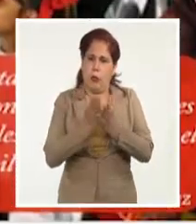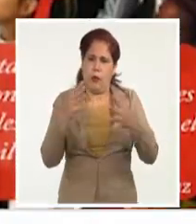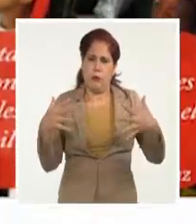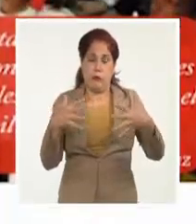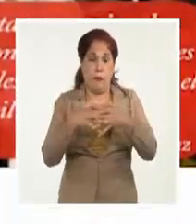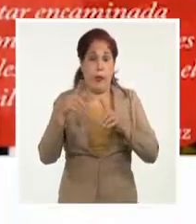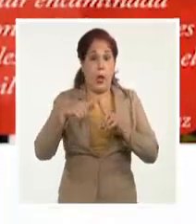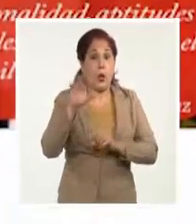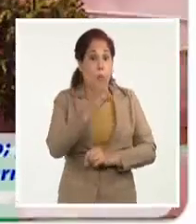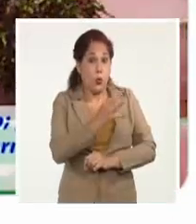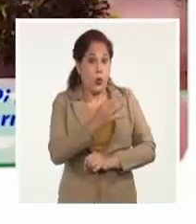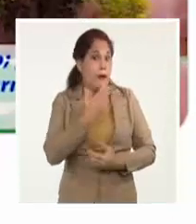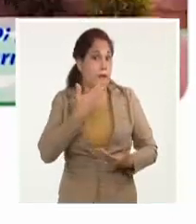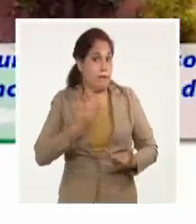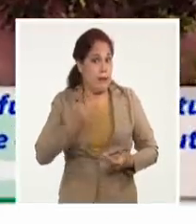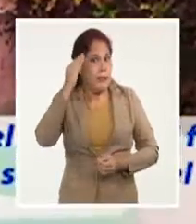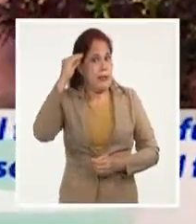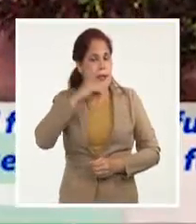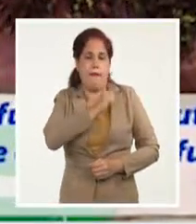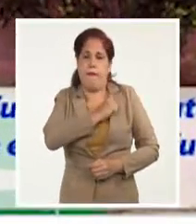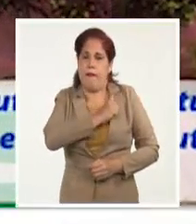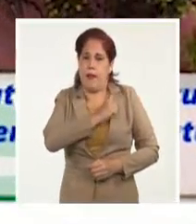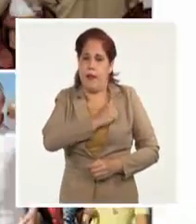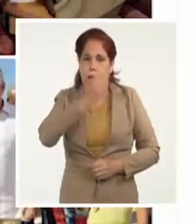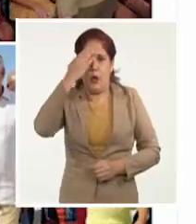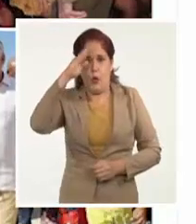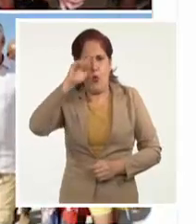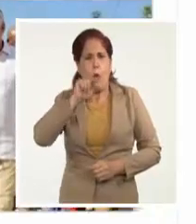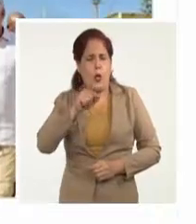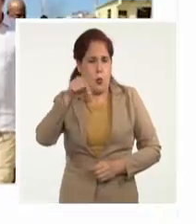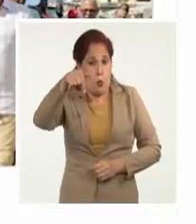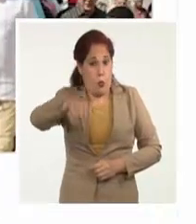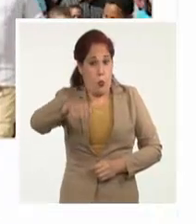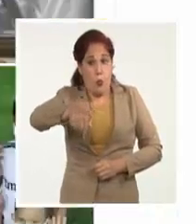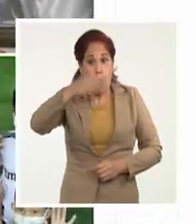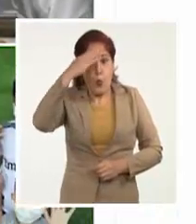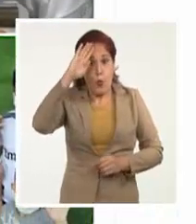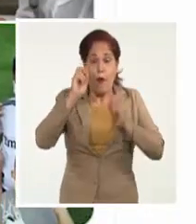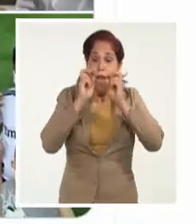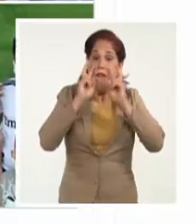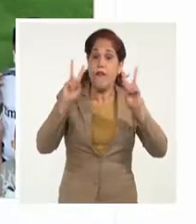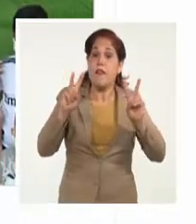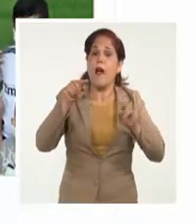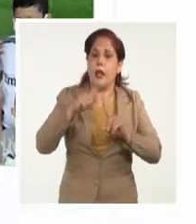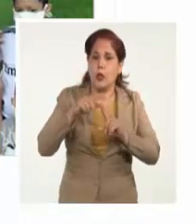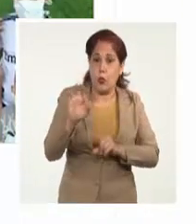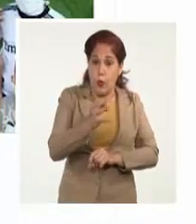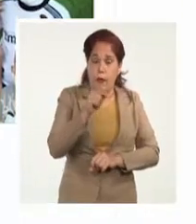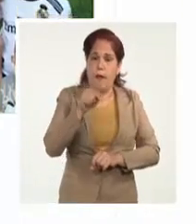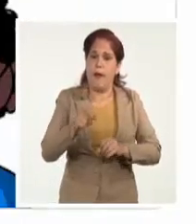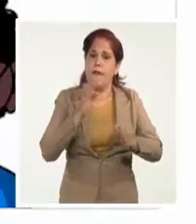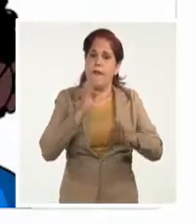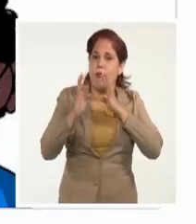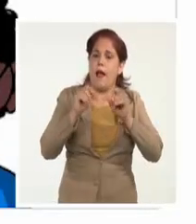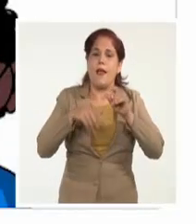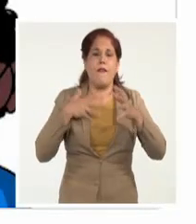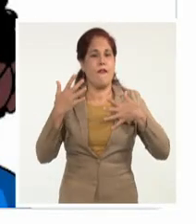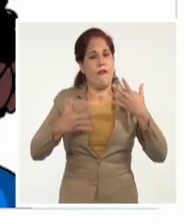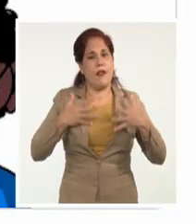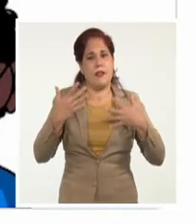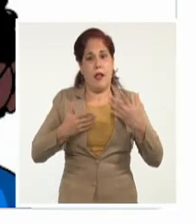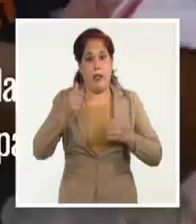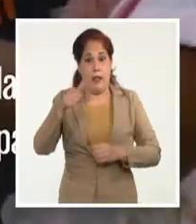o bajo las etiquetas los que saben querer cuba tú eres el presente y cuba viva formó parte de las celebraciones que trascendieron este